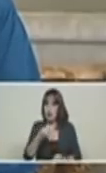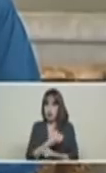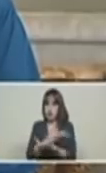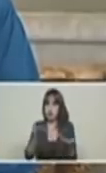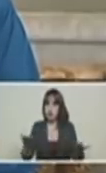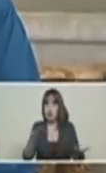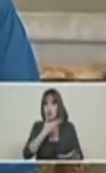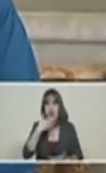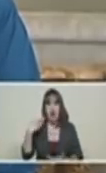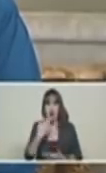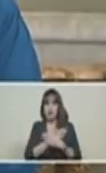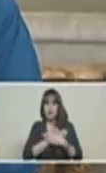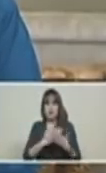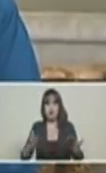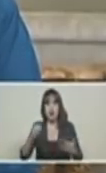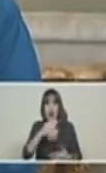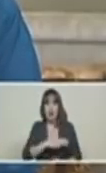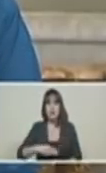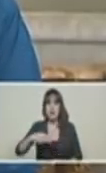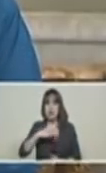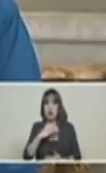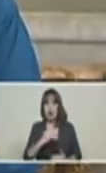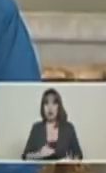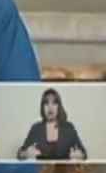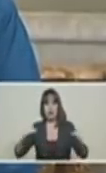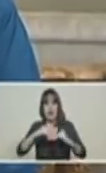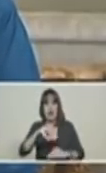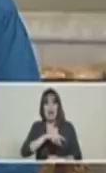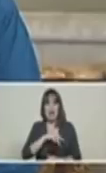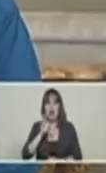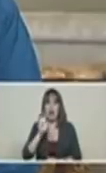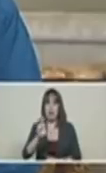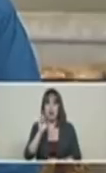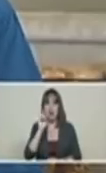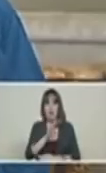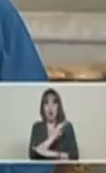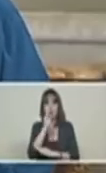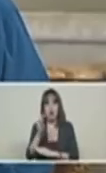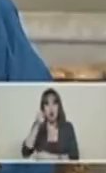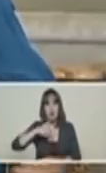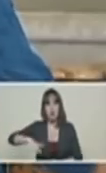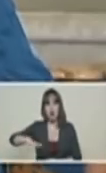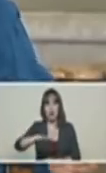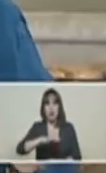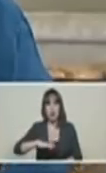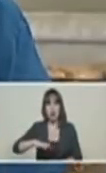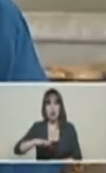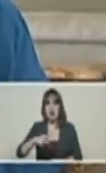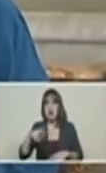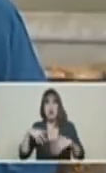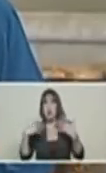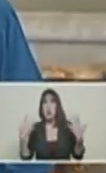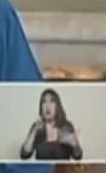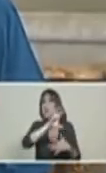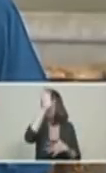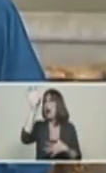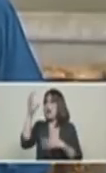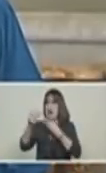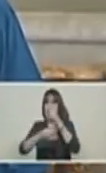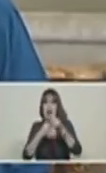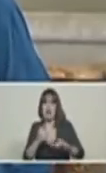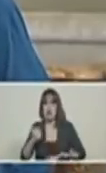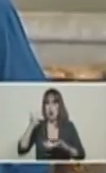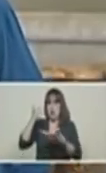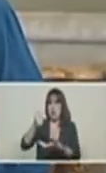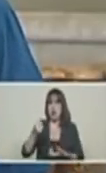socialista de las misiones y grandes misiones, el carnet de la patria para proteger ¿En qué país del mundo sucede esto? Un bono de